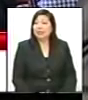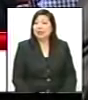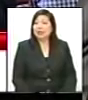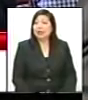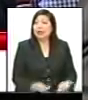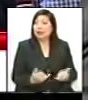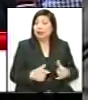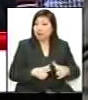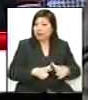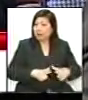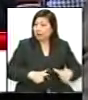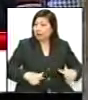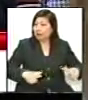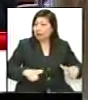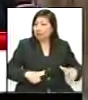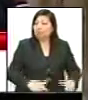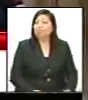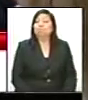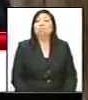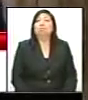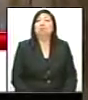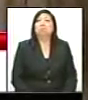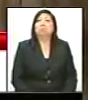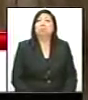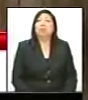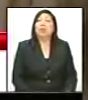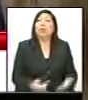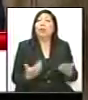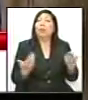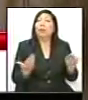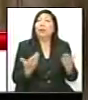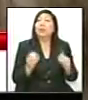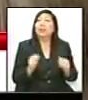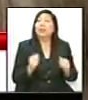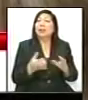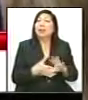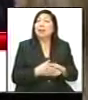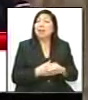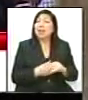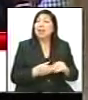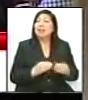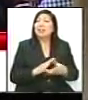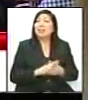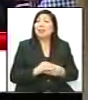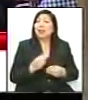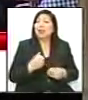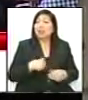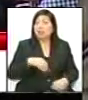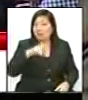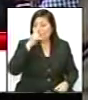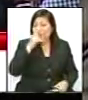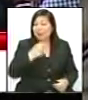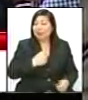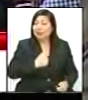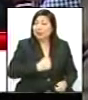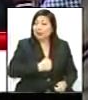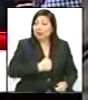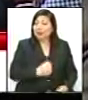en esta sala en donde se escribe la historia trascendente de mi país me conmueve.